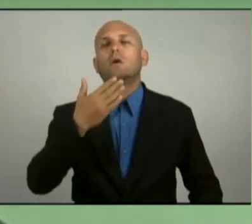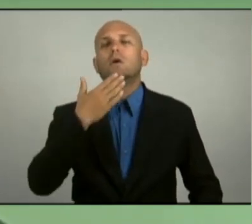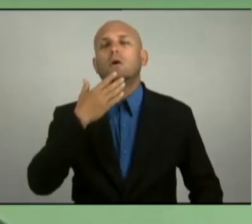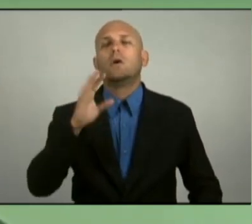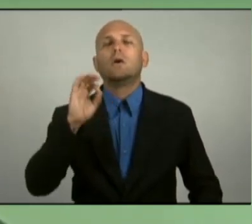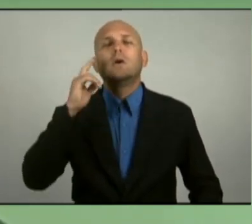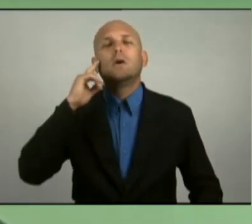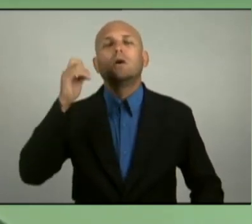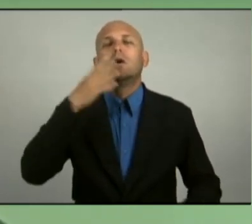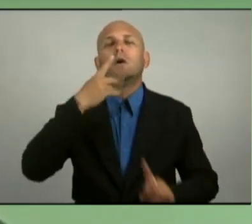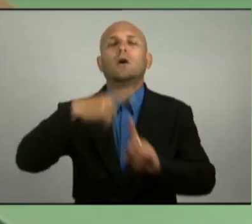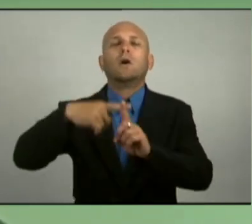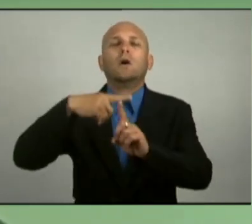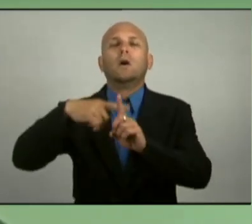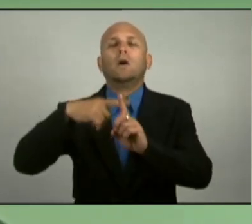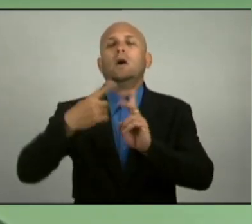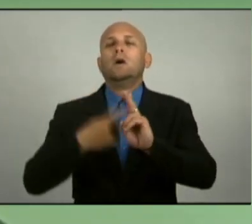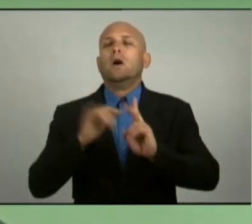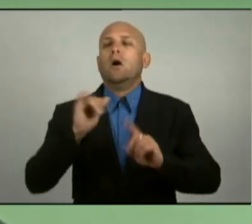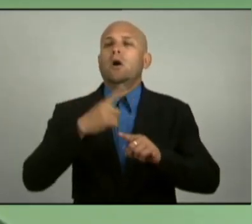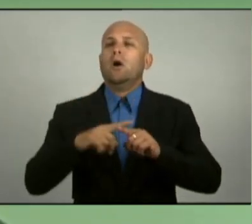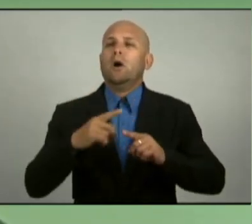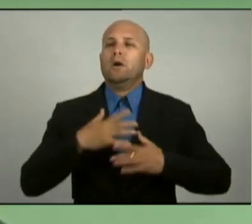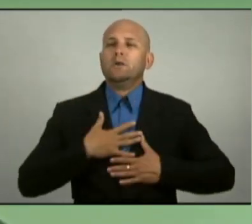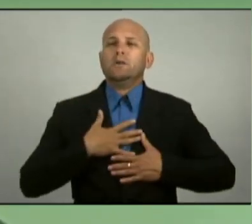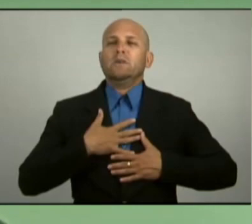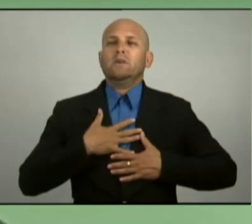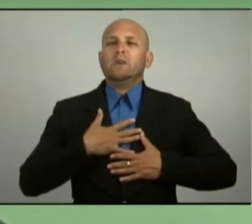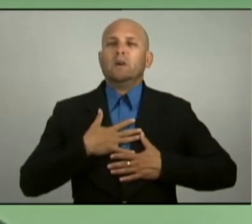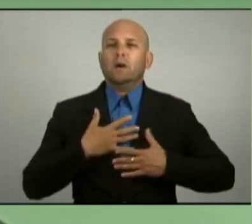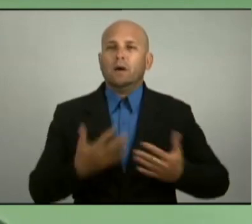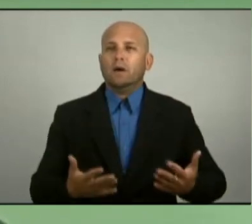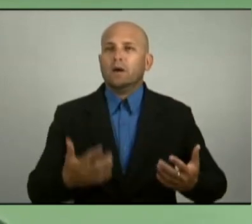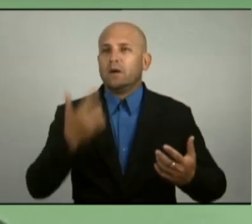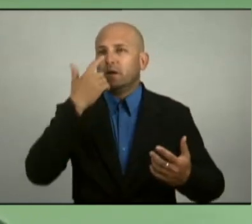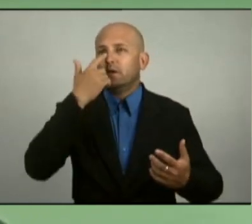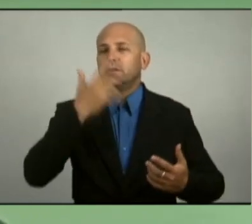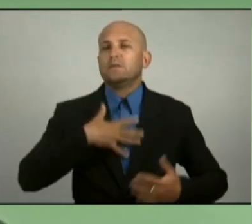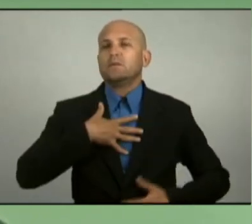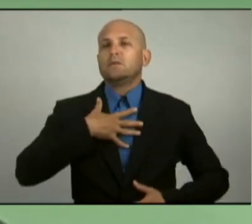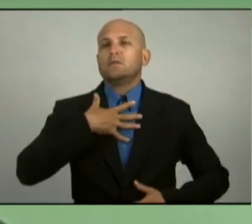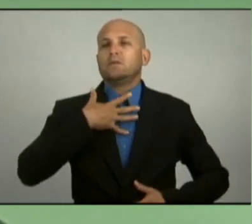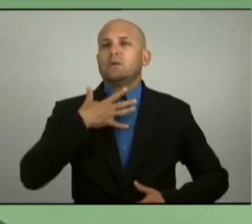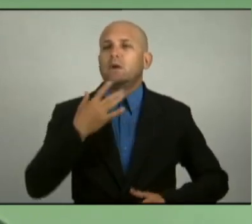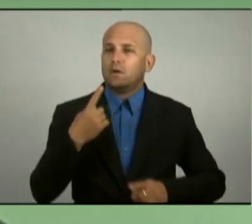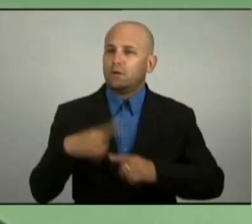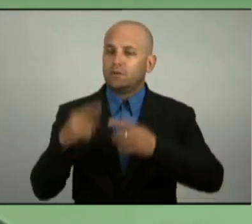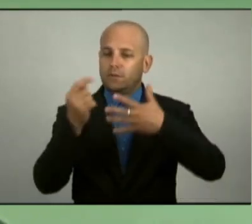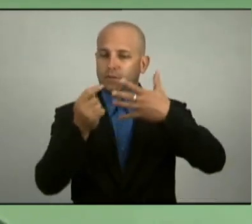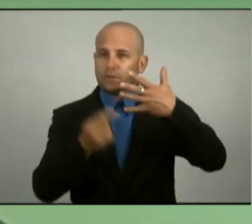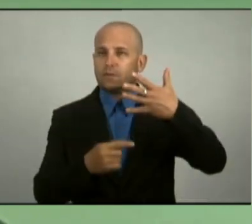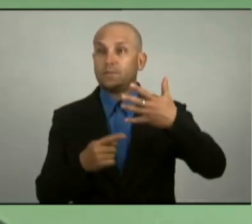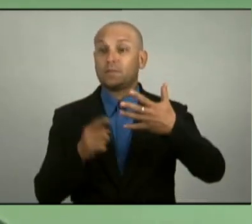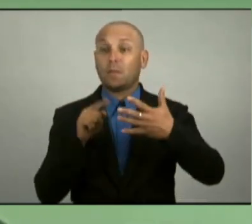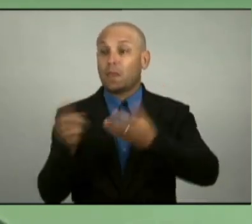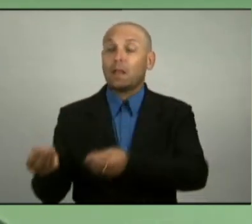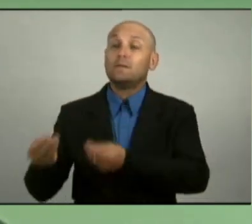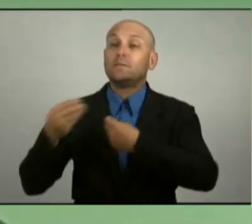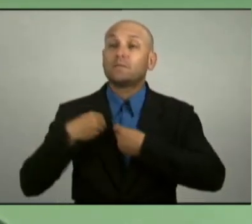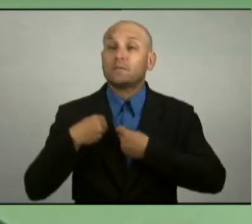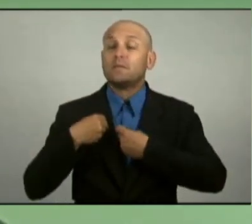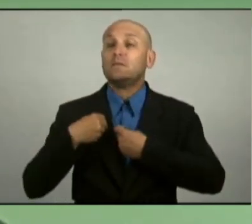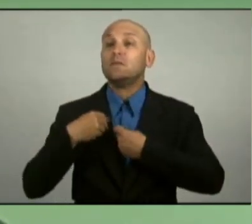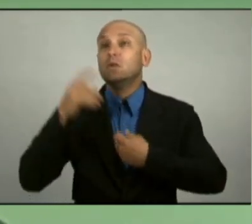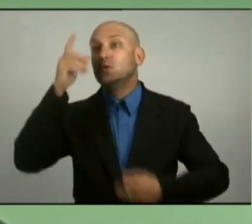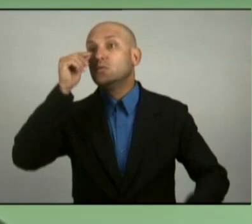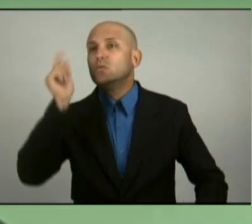movimientos de contracción y relajación de algunos grupos musculares y algunos ejercicios que son respiratorios Esto no es que te dé sueño esto es que te prepara